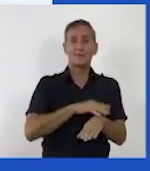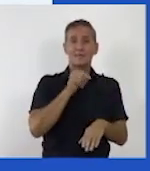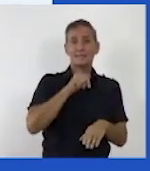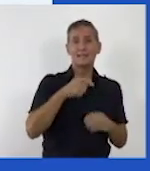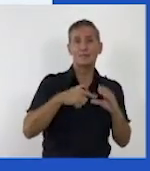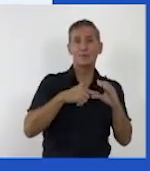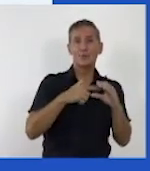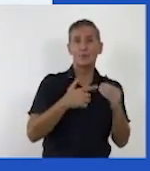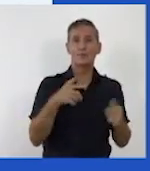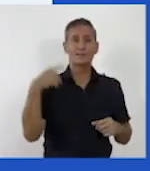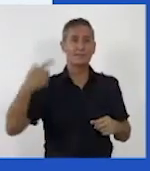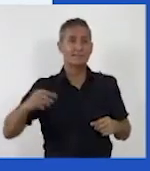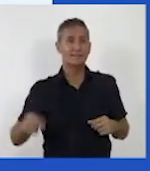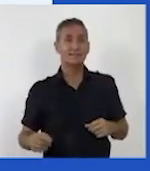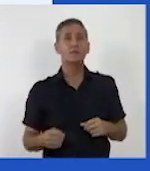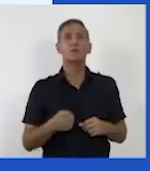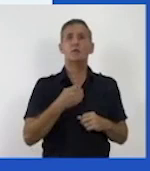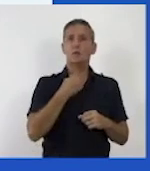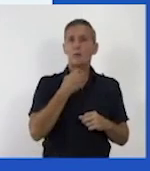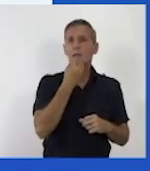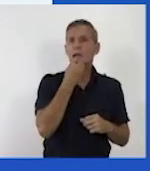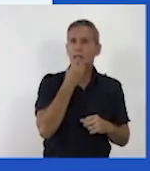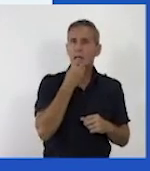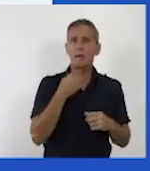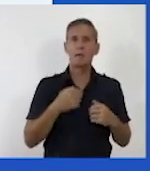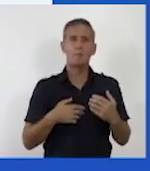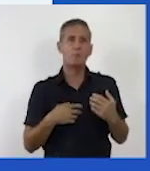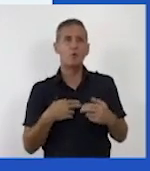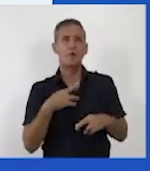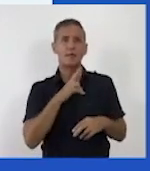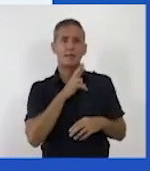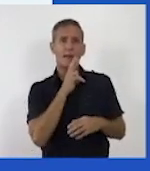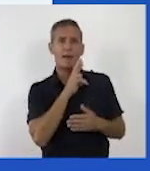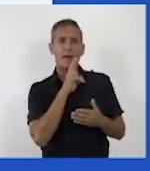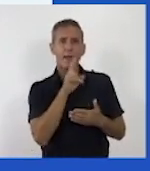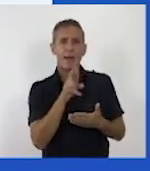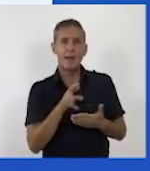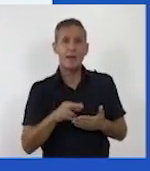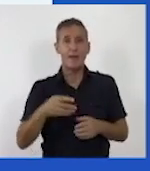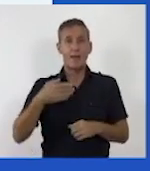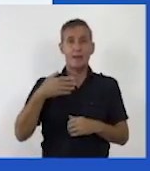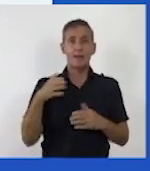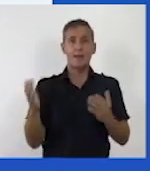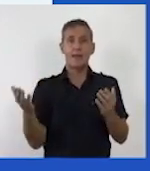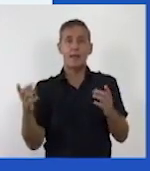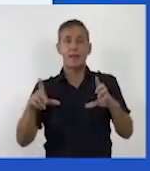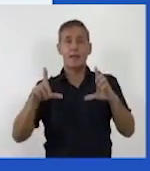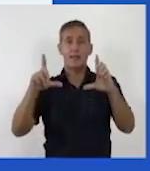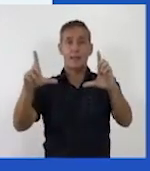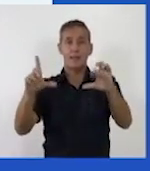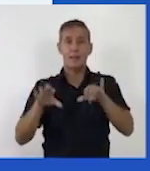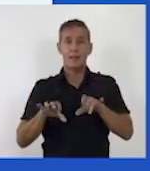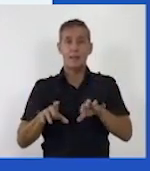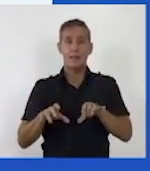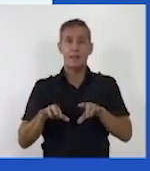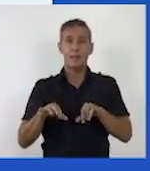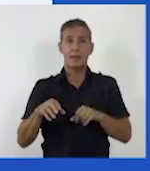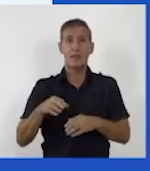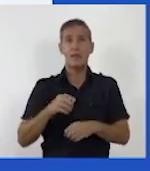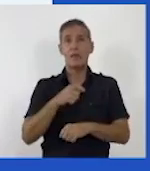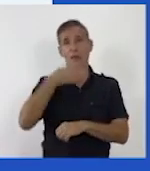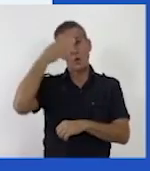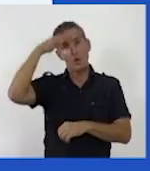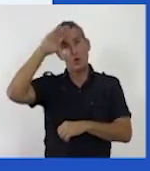ejercitando le hemos dado la posibilidad que puedan consultar las páginas de cuba' educar y el repasador virtual